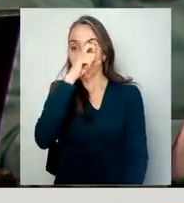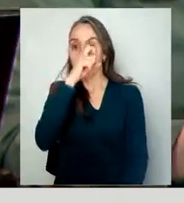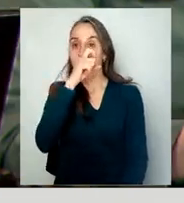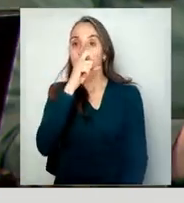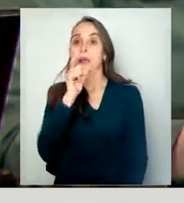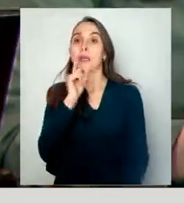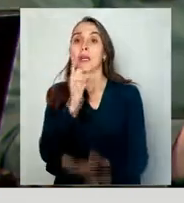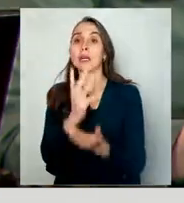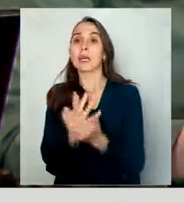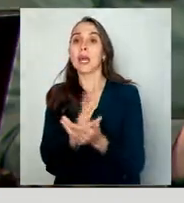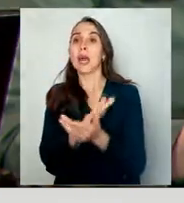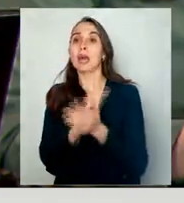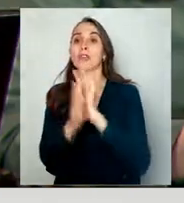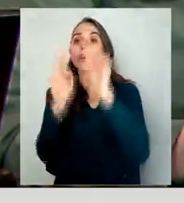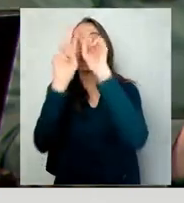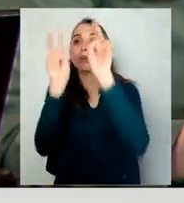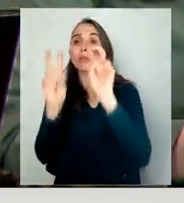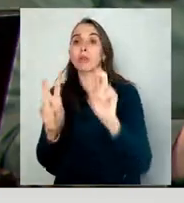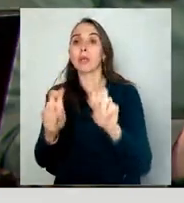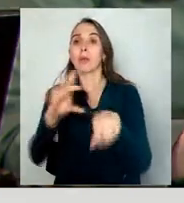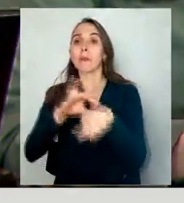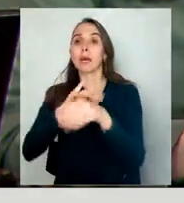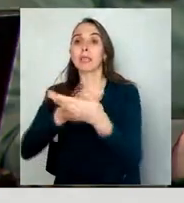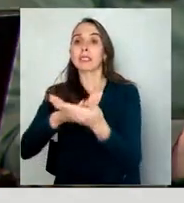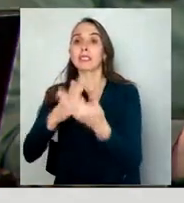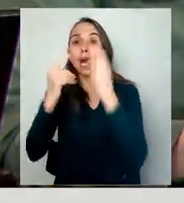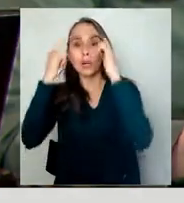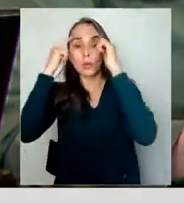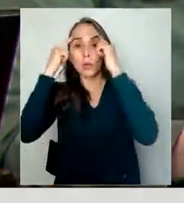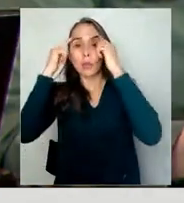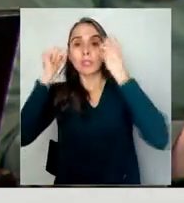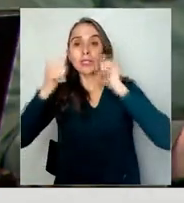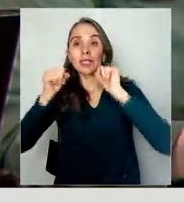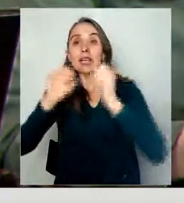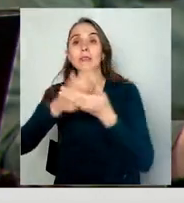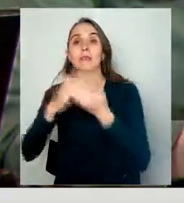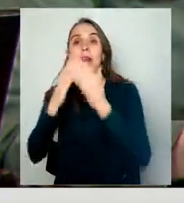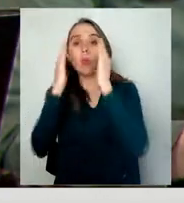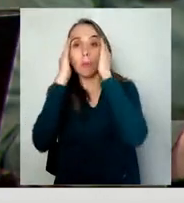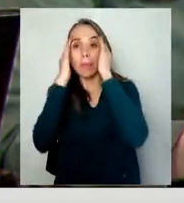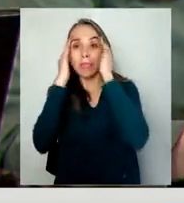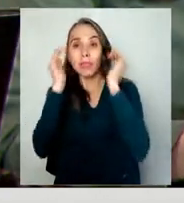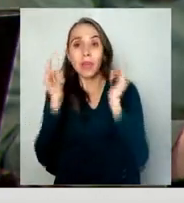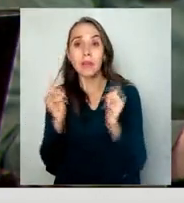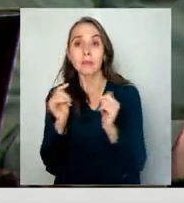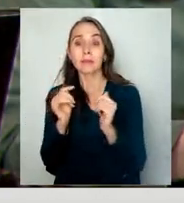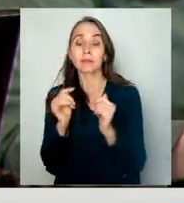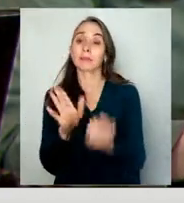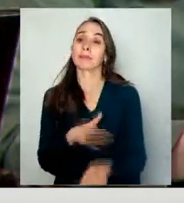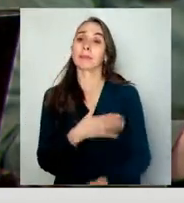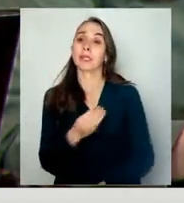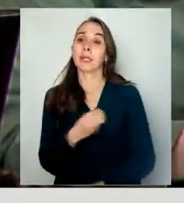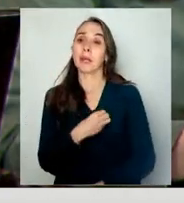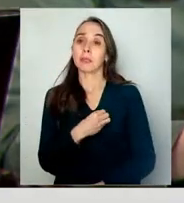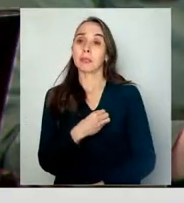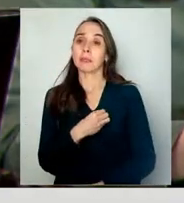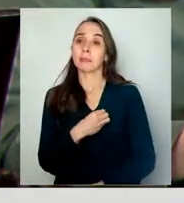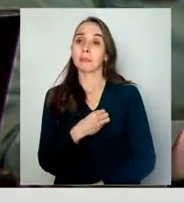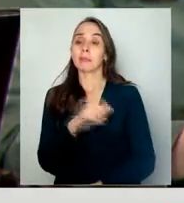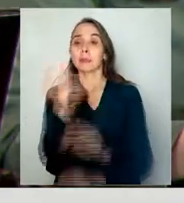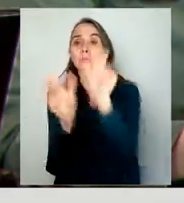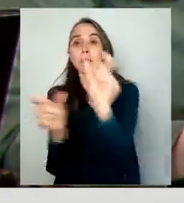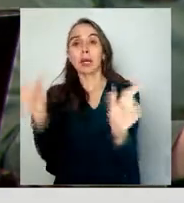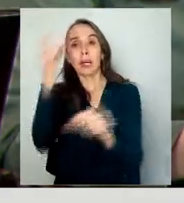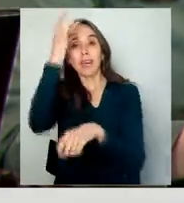todos los temas de salud psiquiátrica de Salud Mental Lamentablemente enfermos o